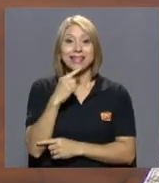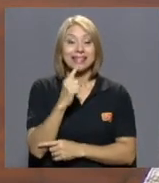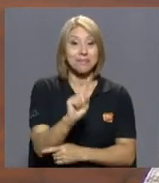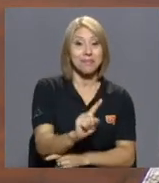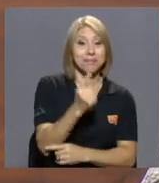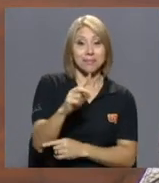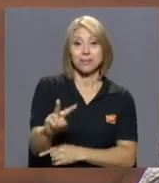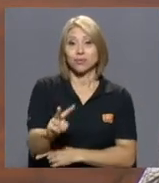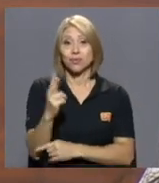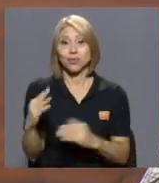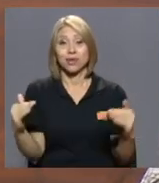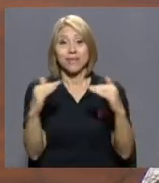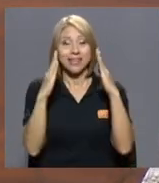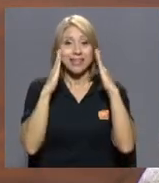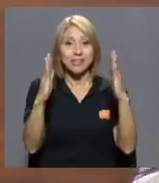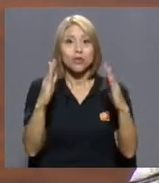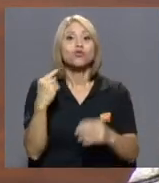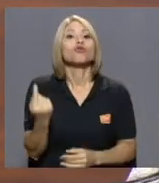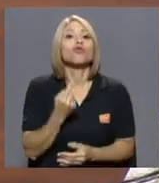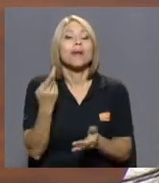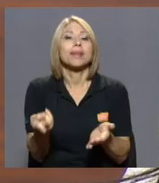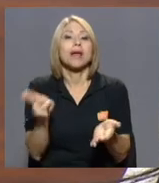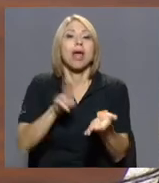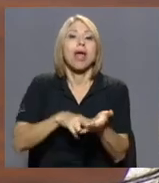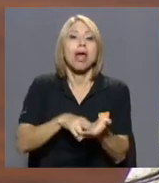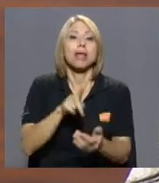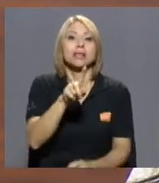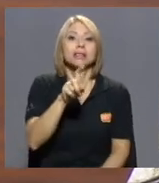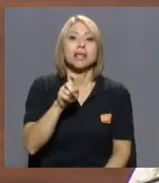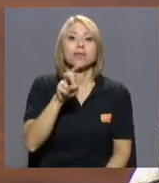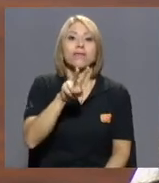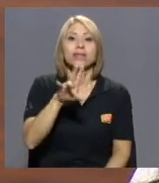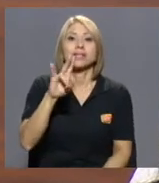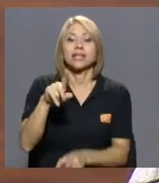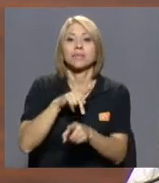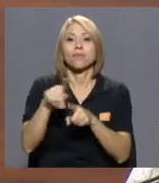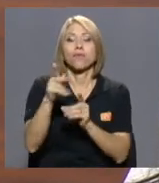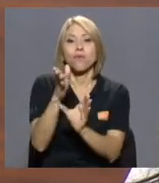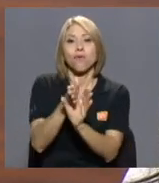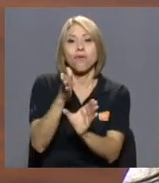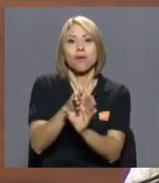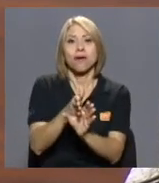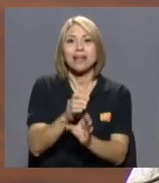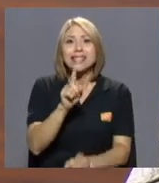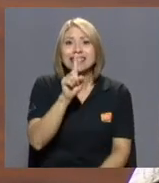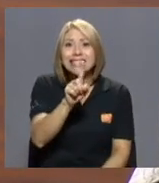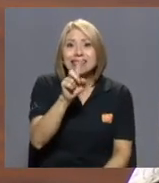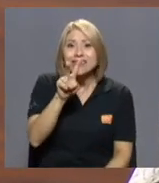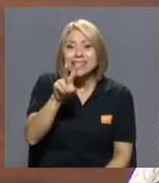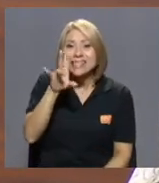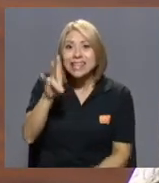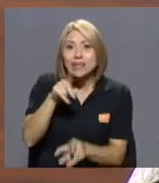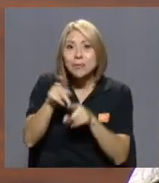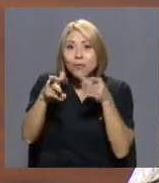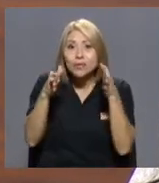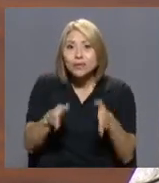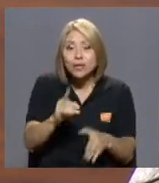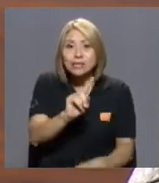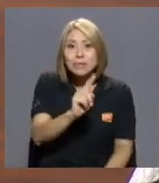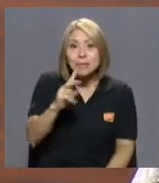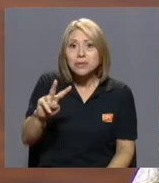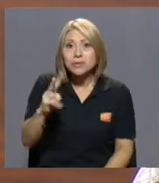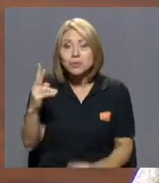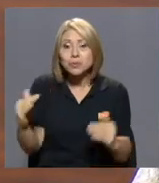atención, habían contratado solo 127 profesionales en psicología. 127 profesionales en psicología en primero y segundo nivel, que son